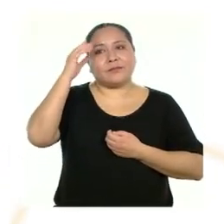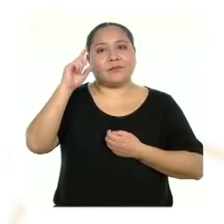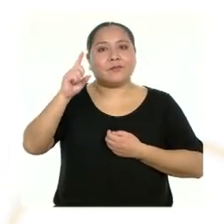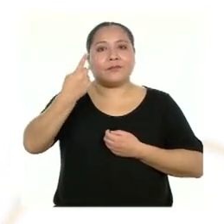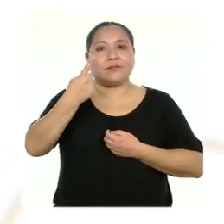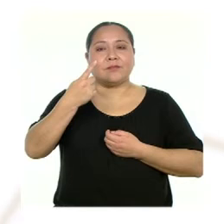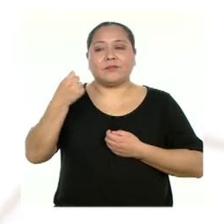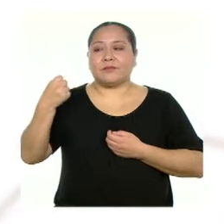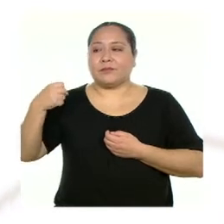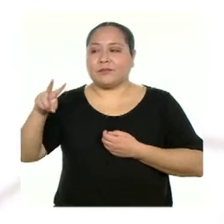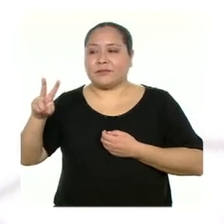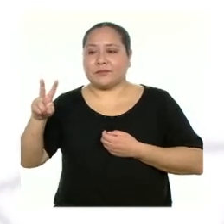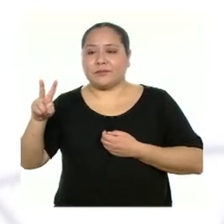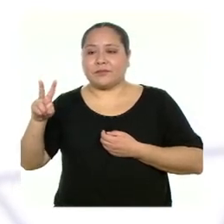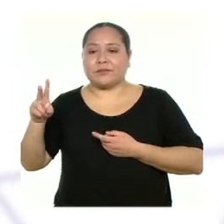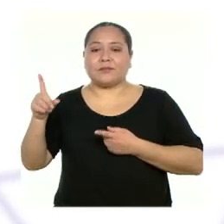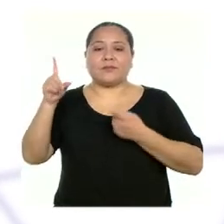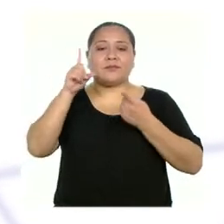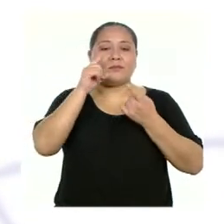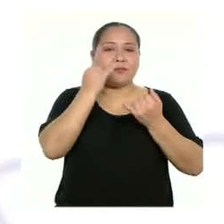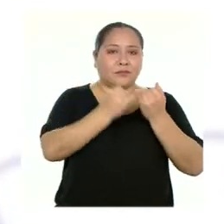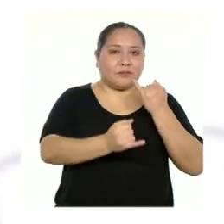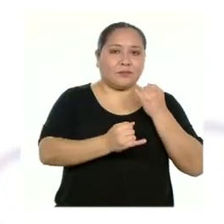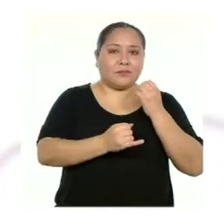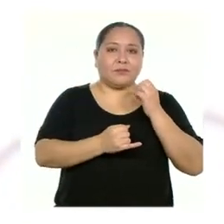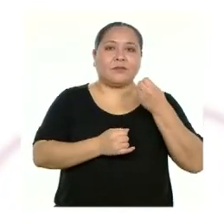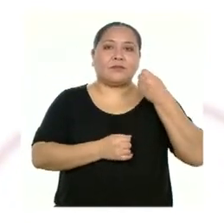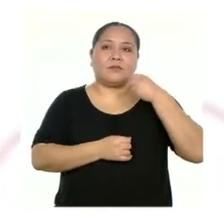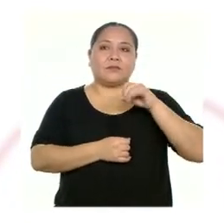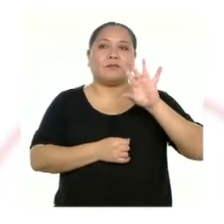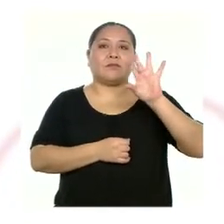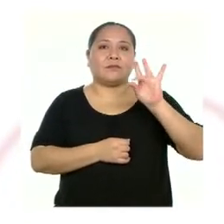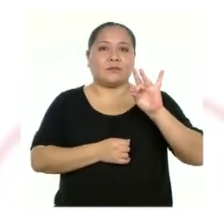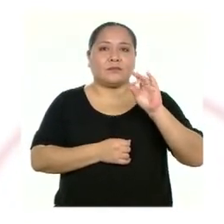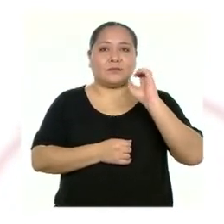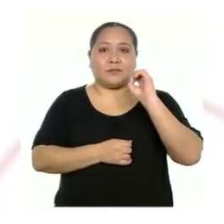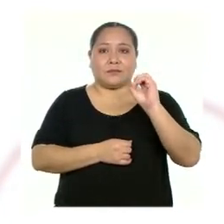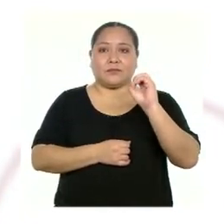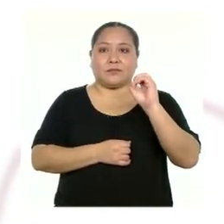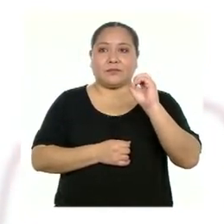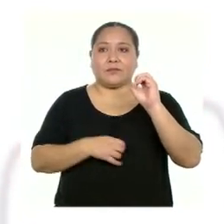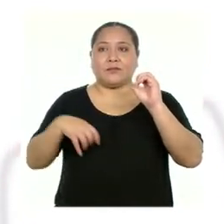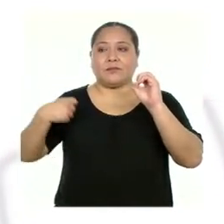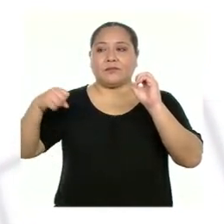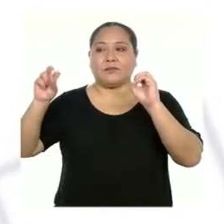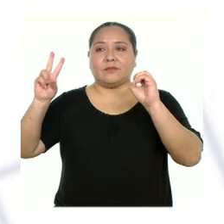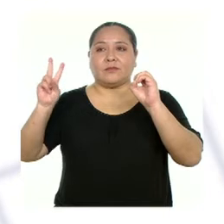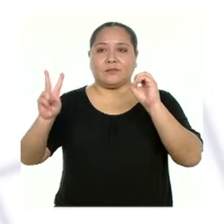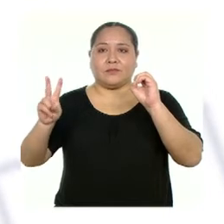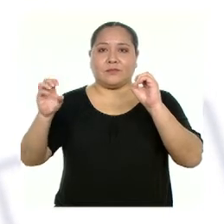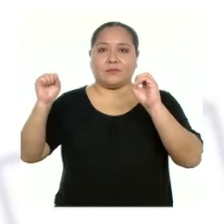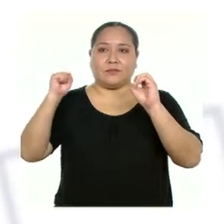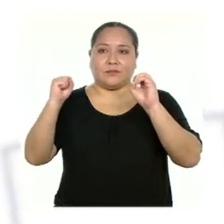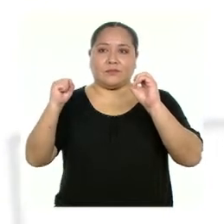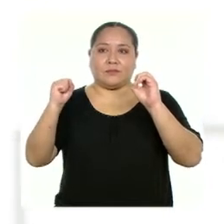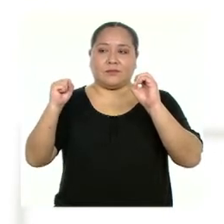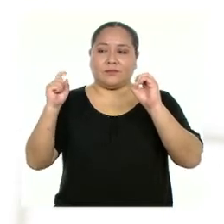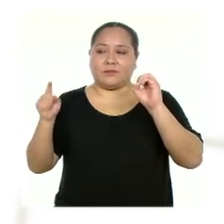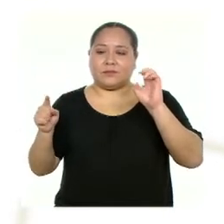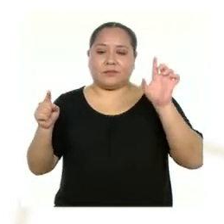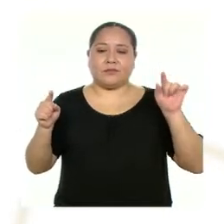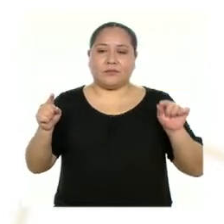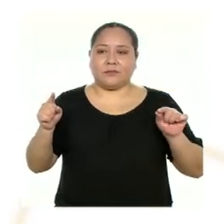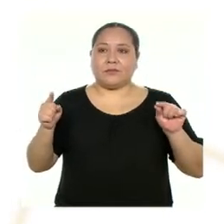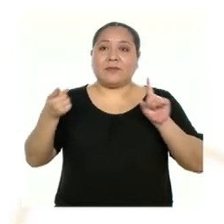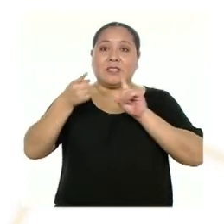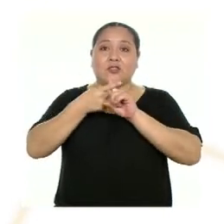intervalo comienza en 12 y termina abierto en 18. Hallamos el valor intermedio sumando 12 más 18, que sale